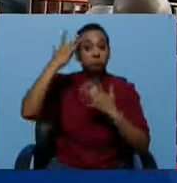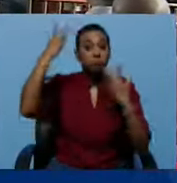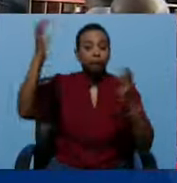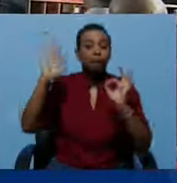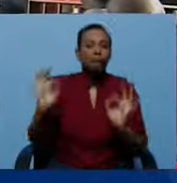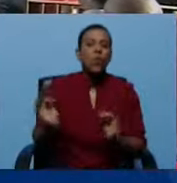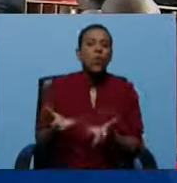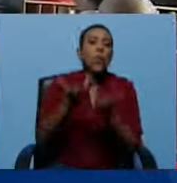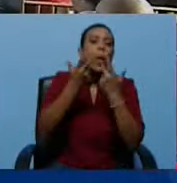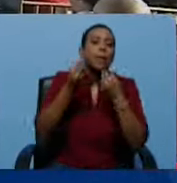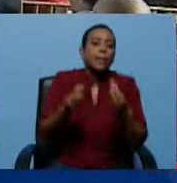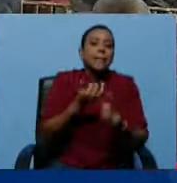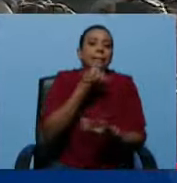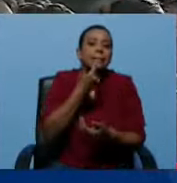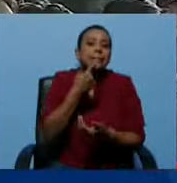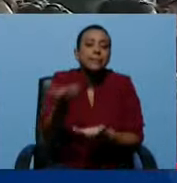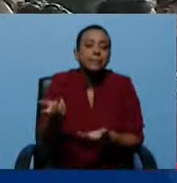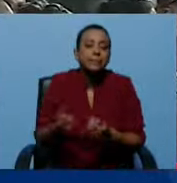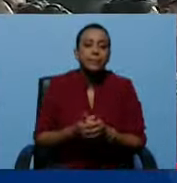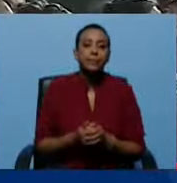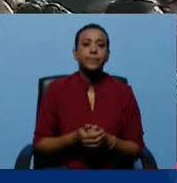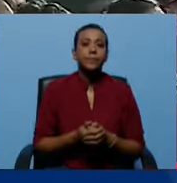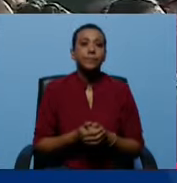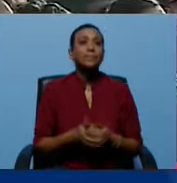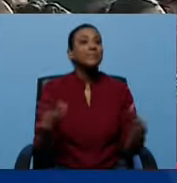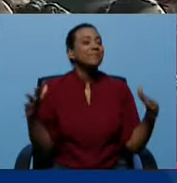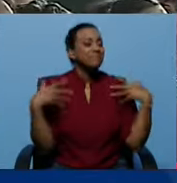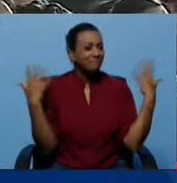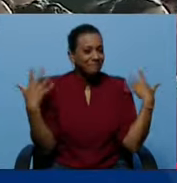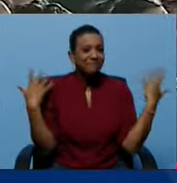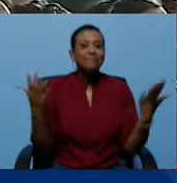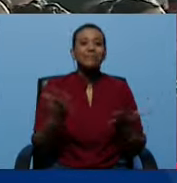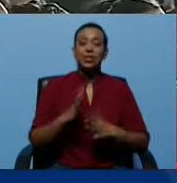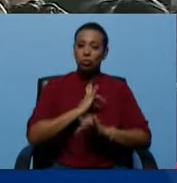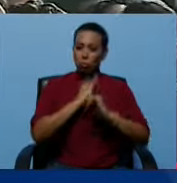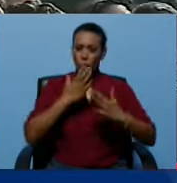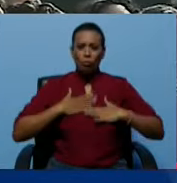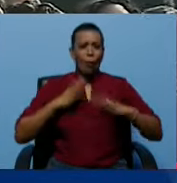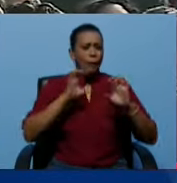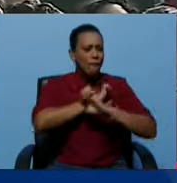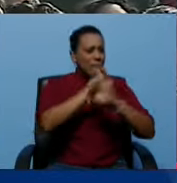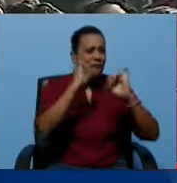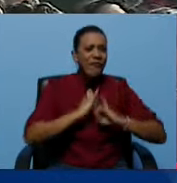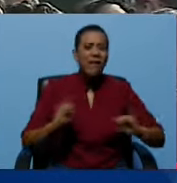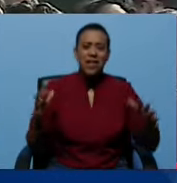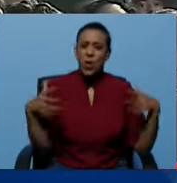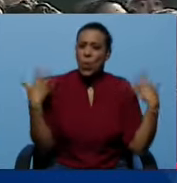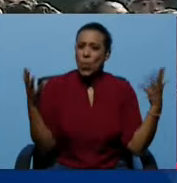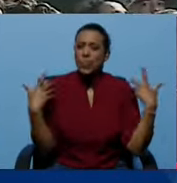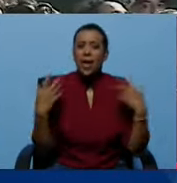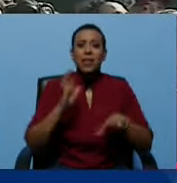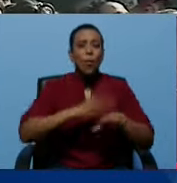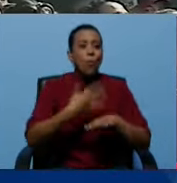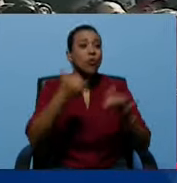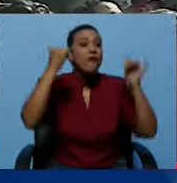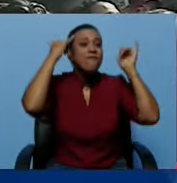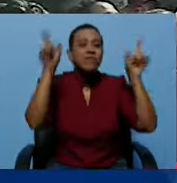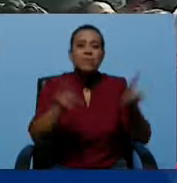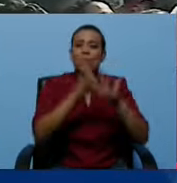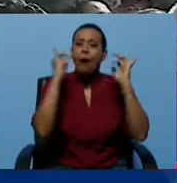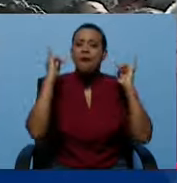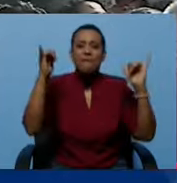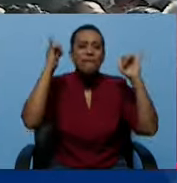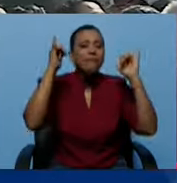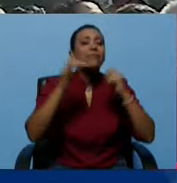Pedro Calzadilla? Bueno, contento, presidente, este acontecimiento, esta fiesta.